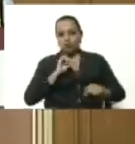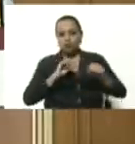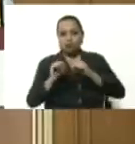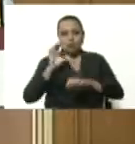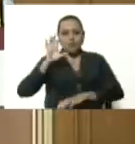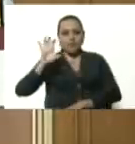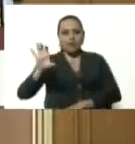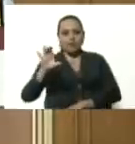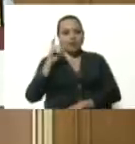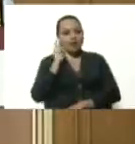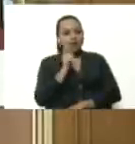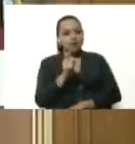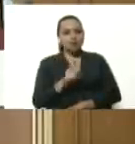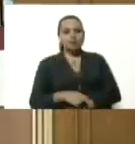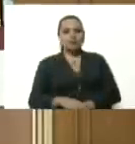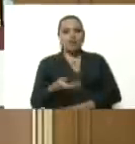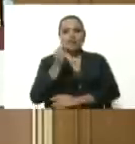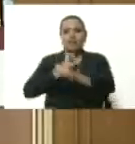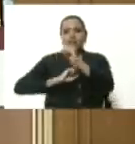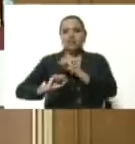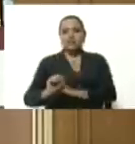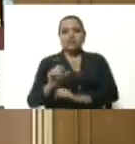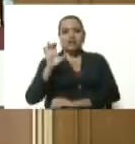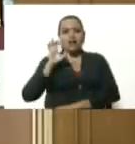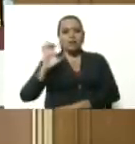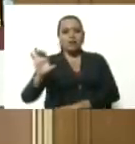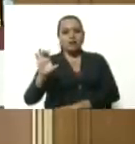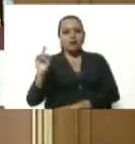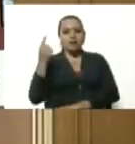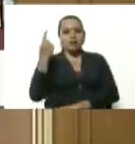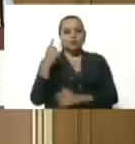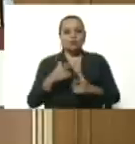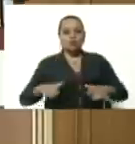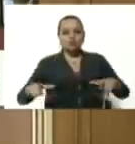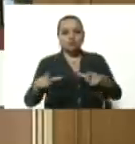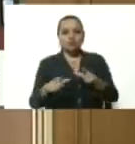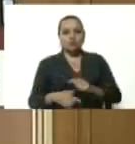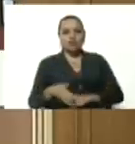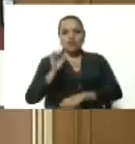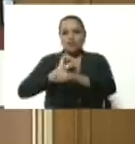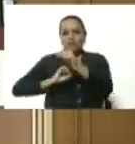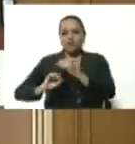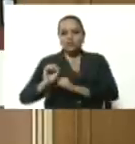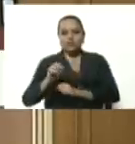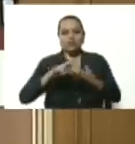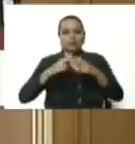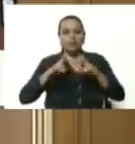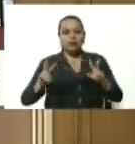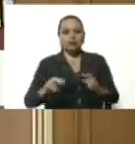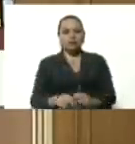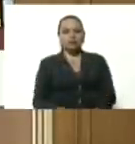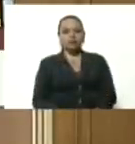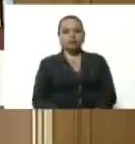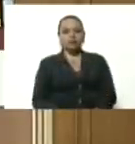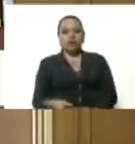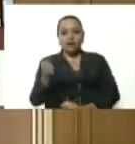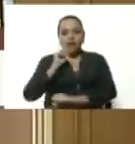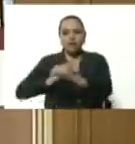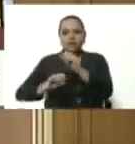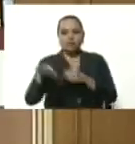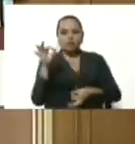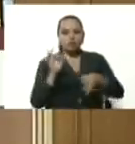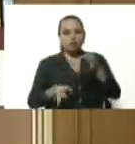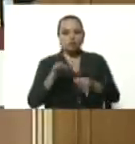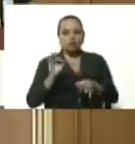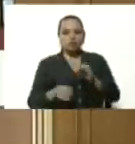patriotas es eso, la defensa de la patria en primer lugar, la defensa de la paz, la defensa de la